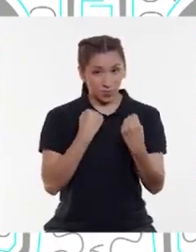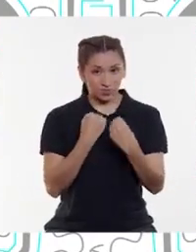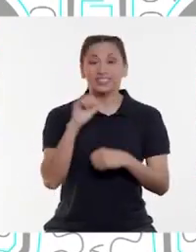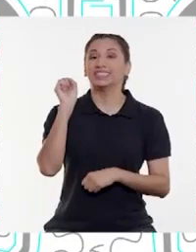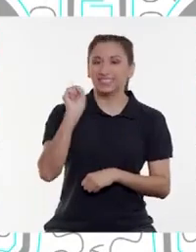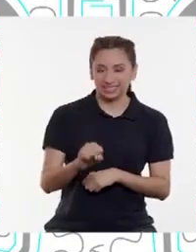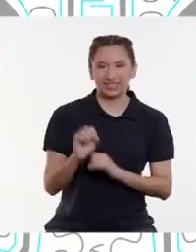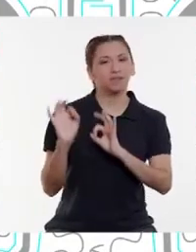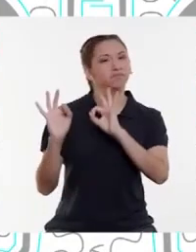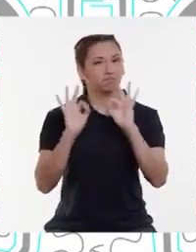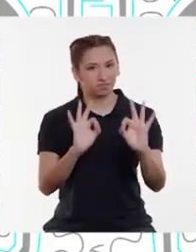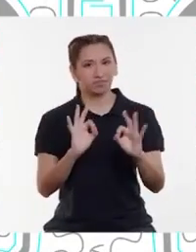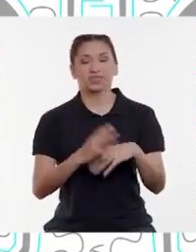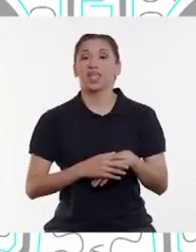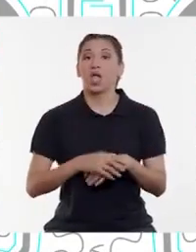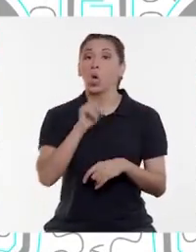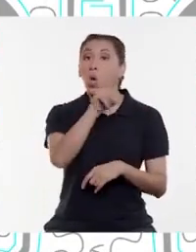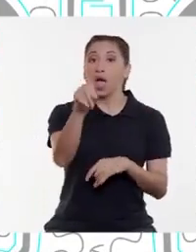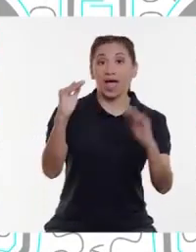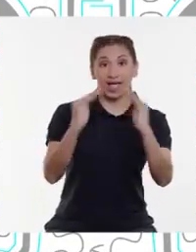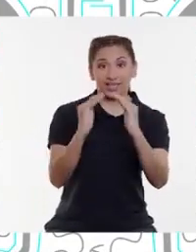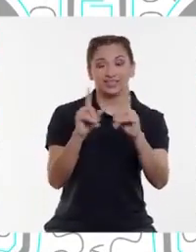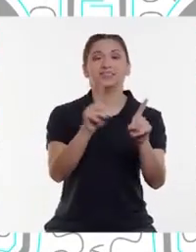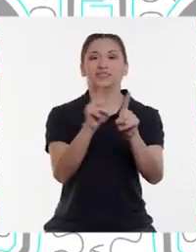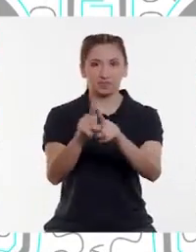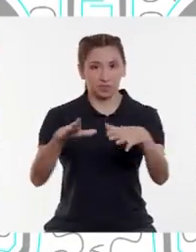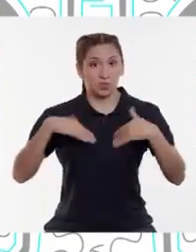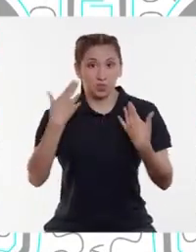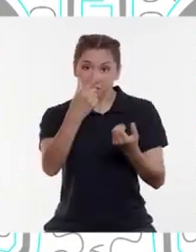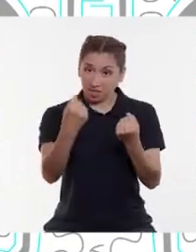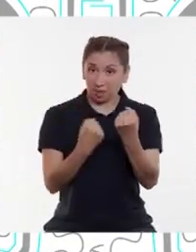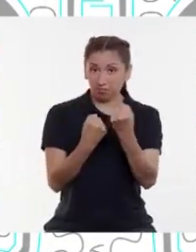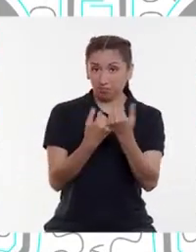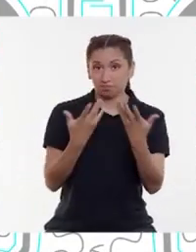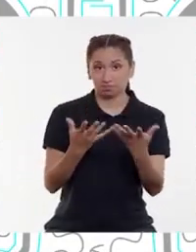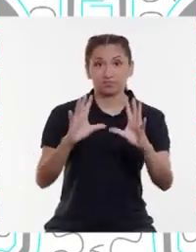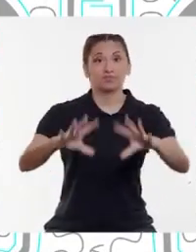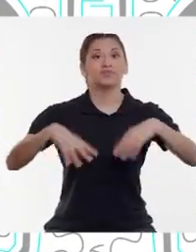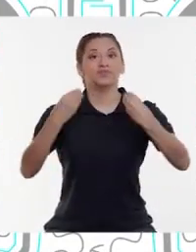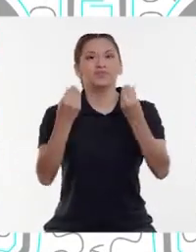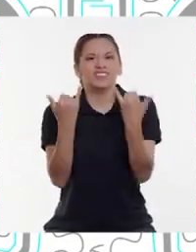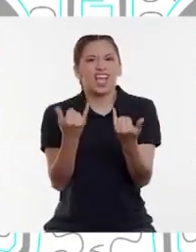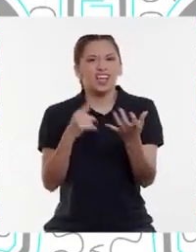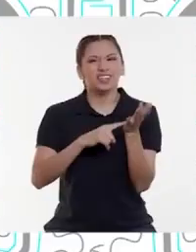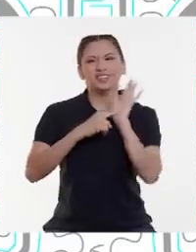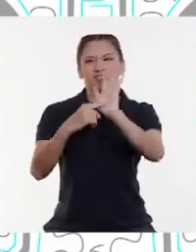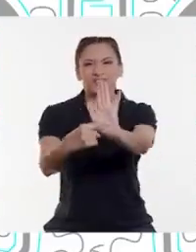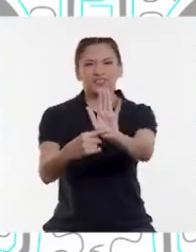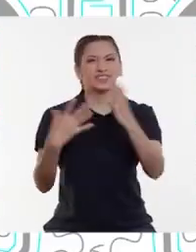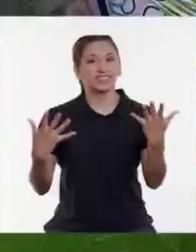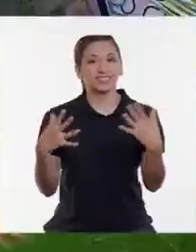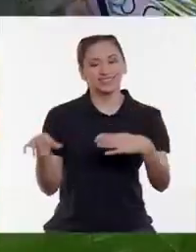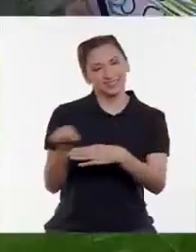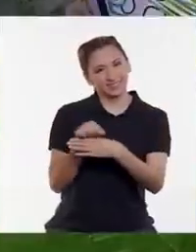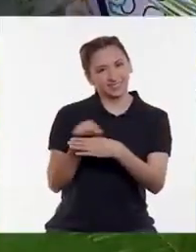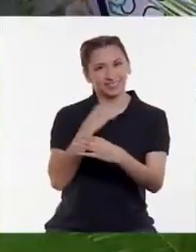¡Sí! ¡Fantástico! Ustedes en sus casas también pueden acompañarnos, porque ahora es momento de...